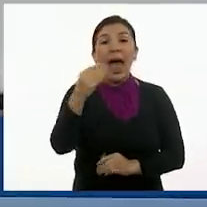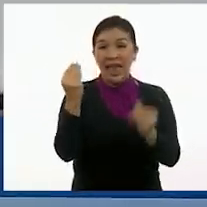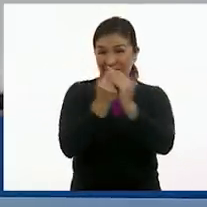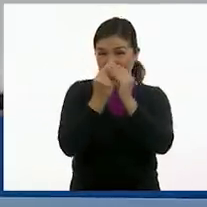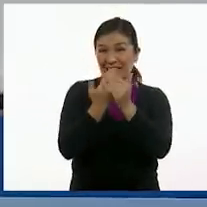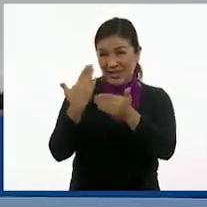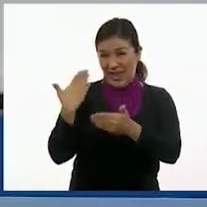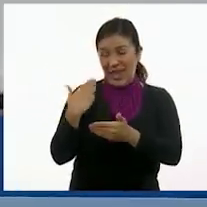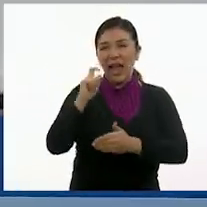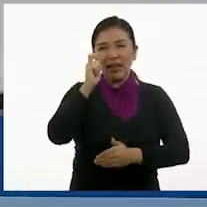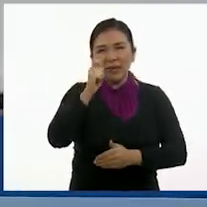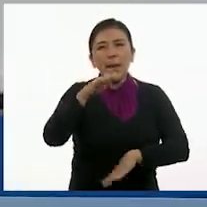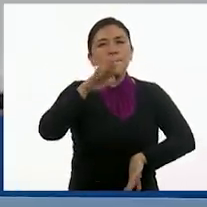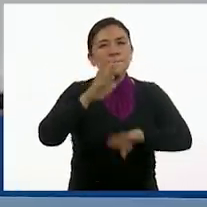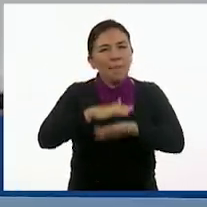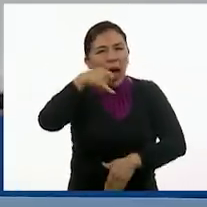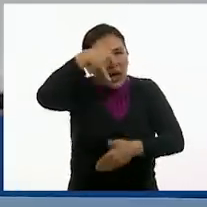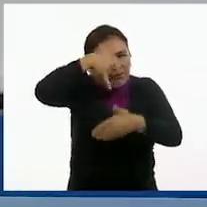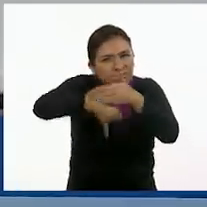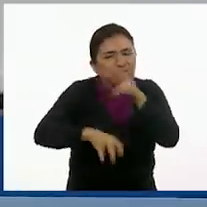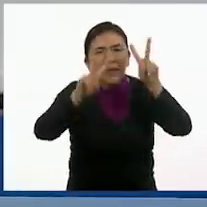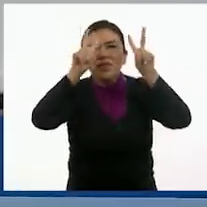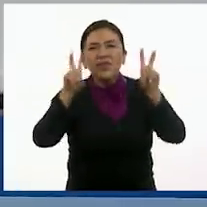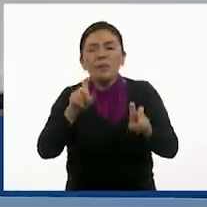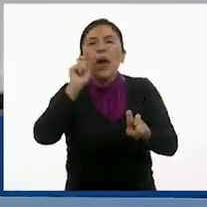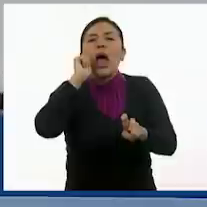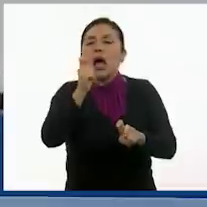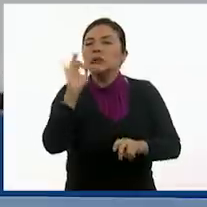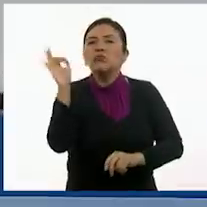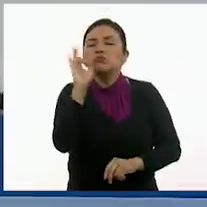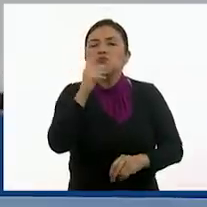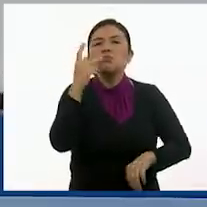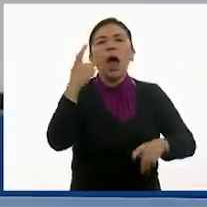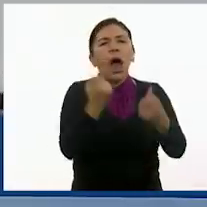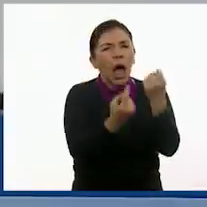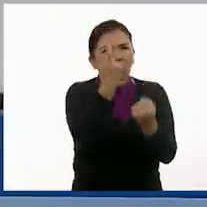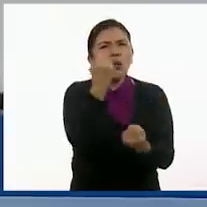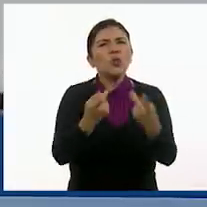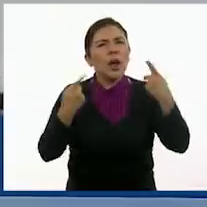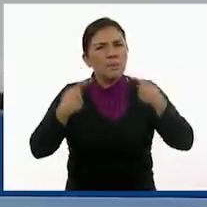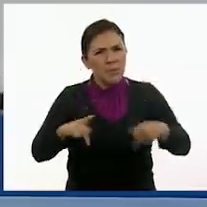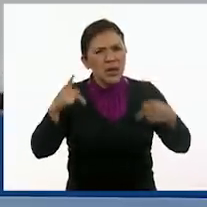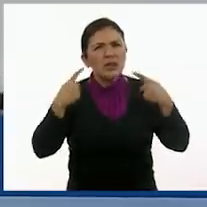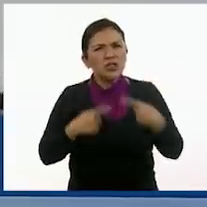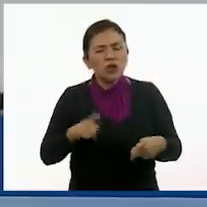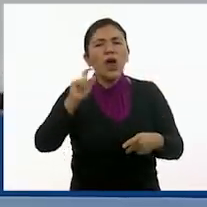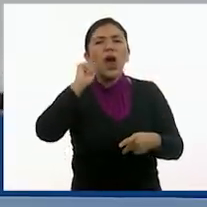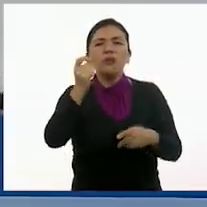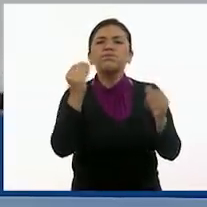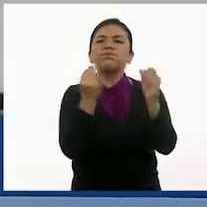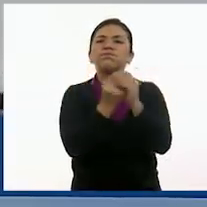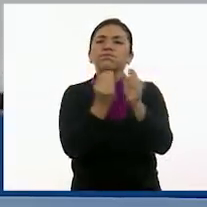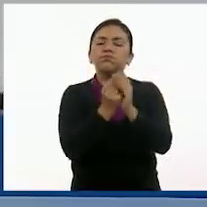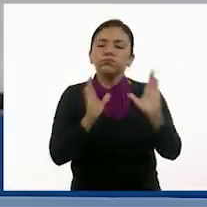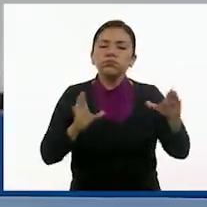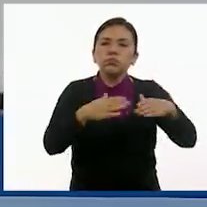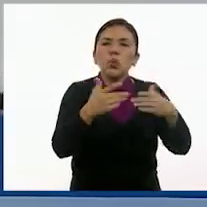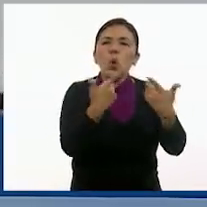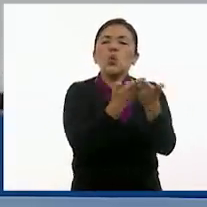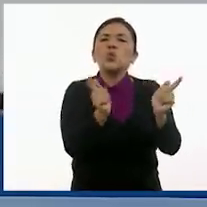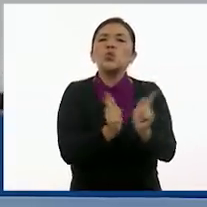Yo me acuerdo, la clase pasada profundizamos en las situaciones que viven personas que pertenecen a